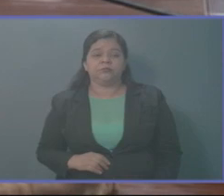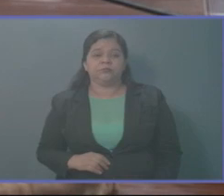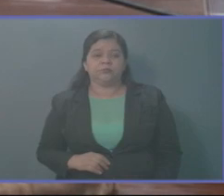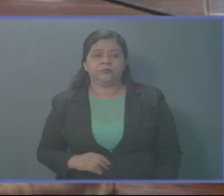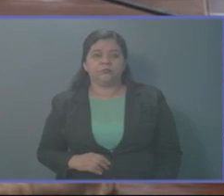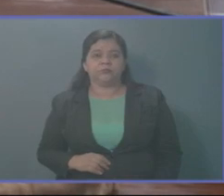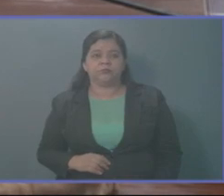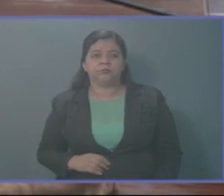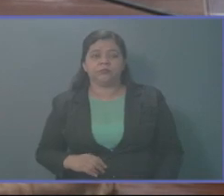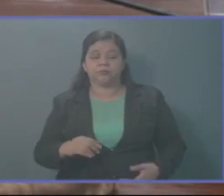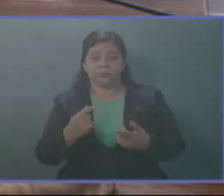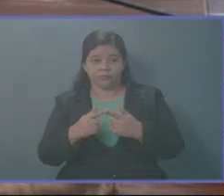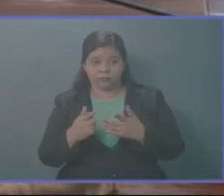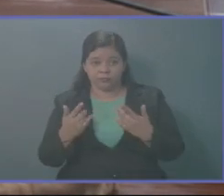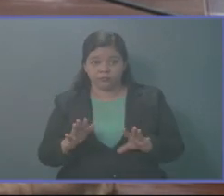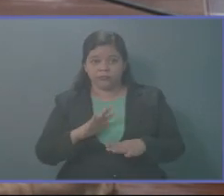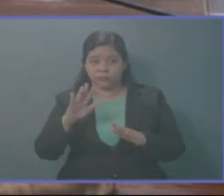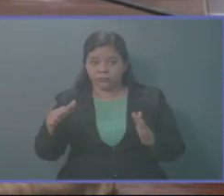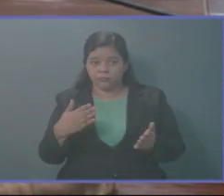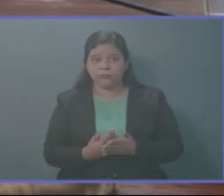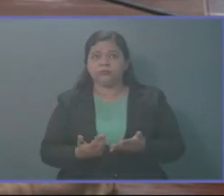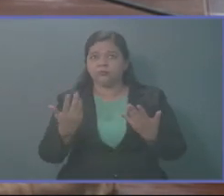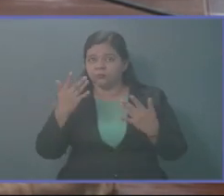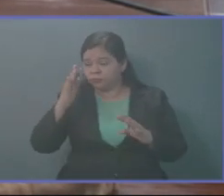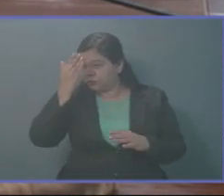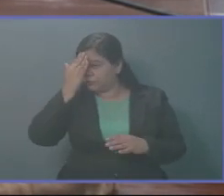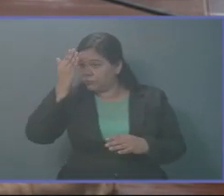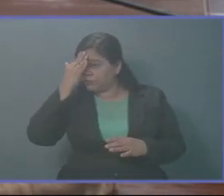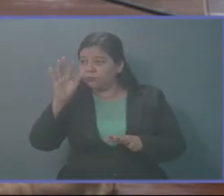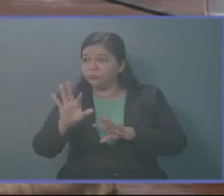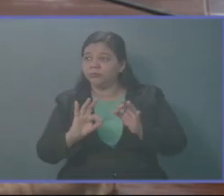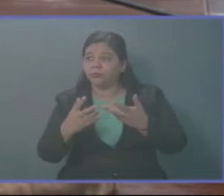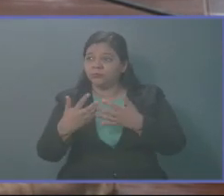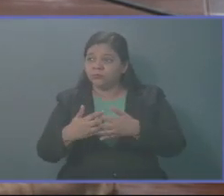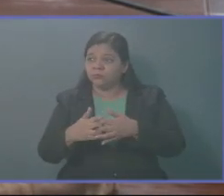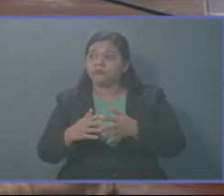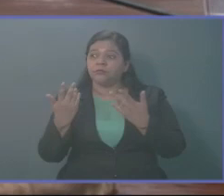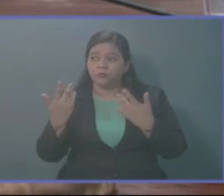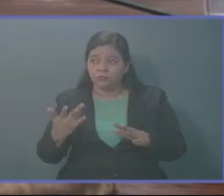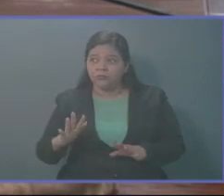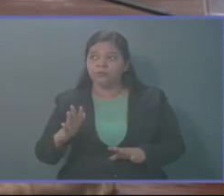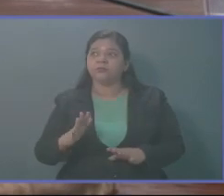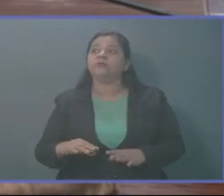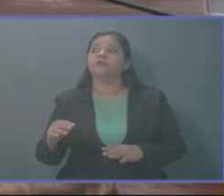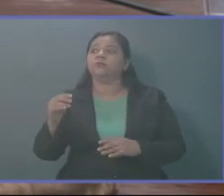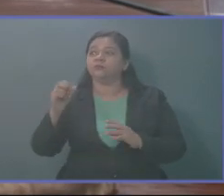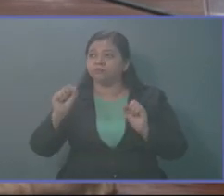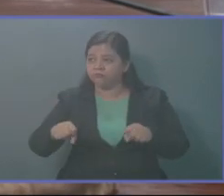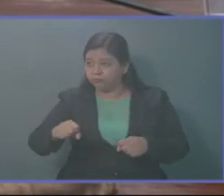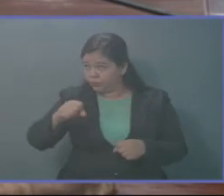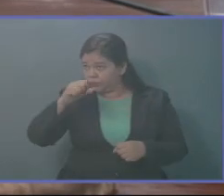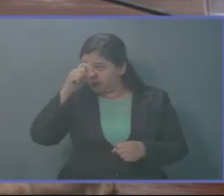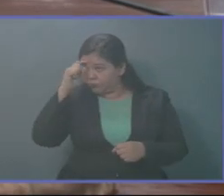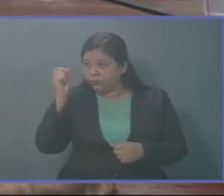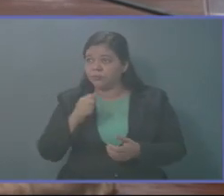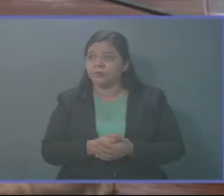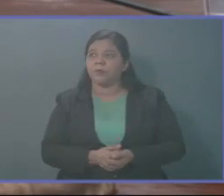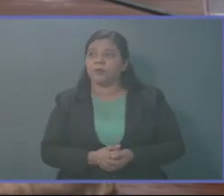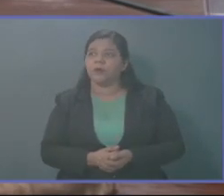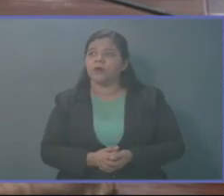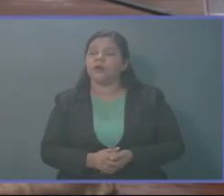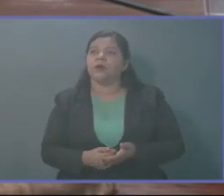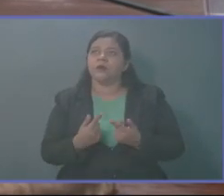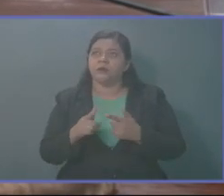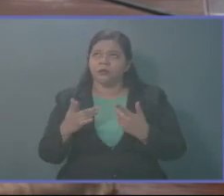Y es tan elemental porque todos conocemos que aún las empresas autorizadas han estado funcionando a muy bajo vapor, tal como